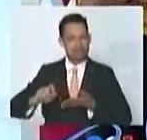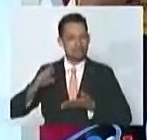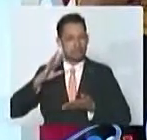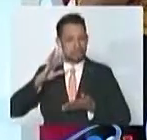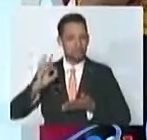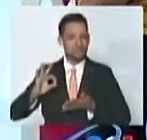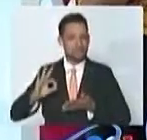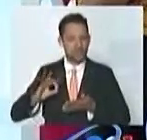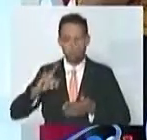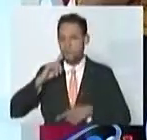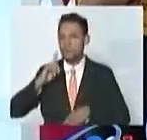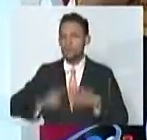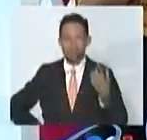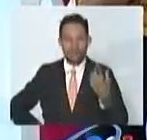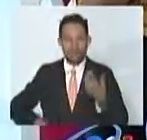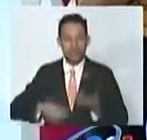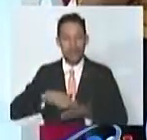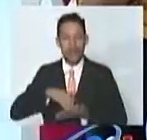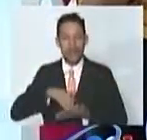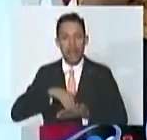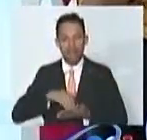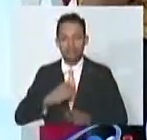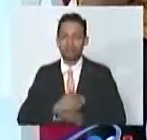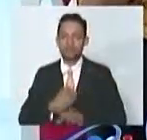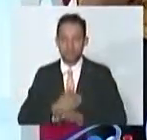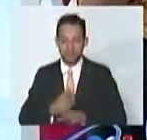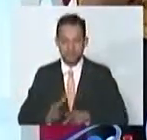el proceso de escritura como tal.